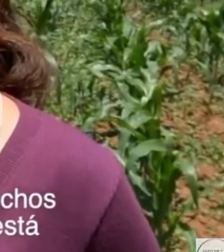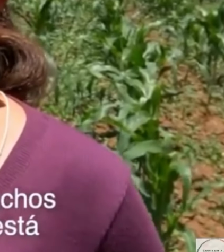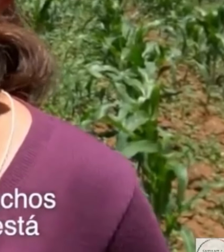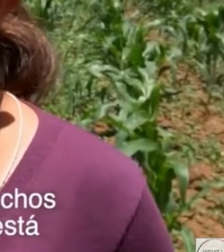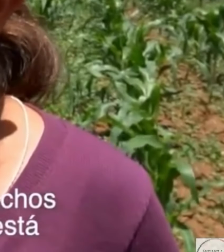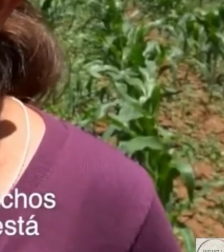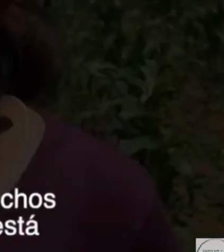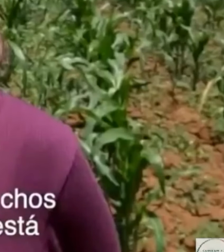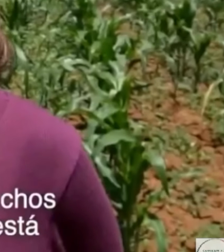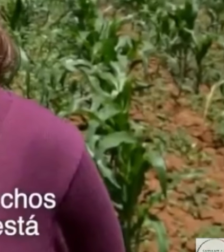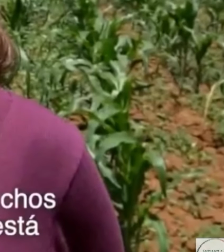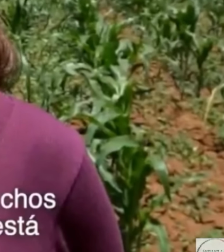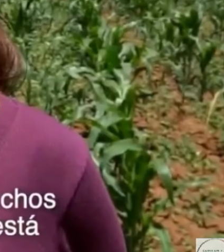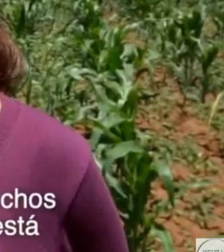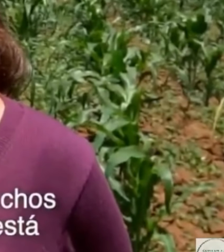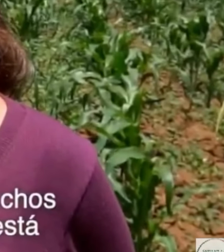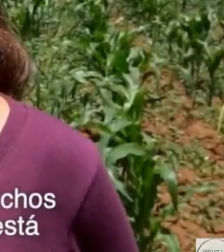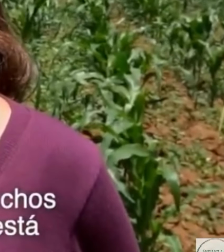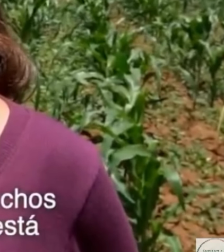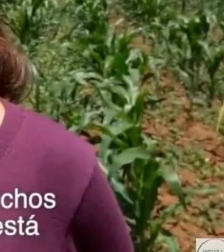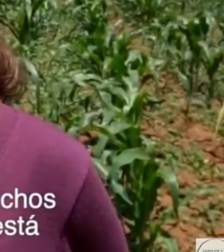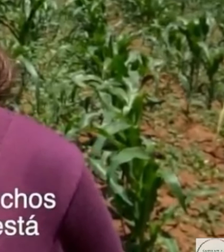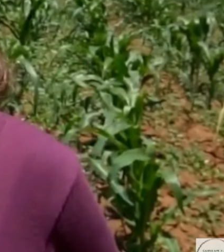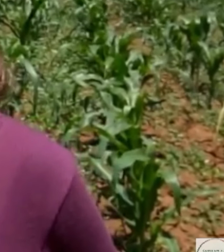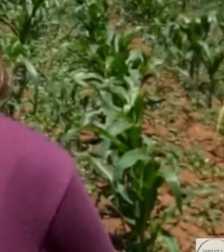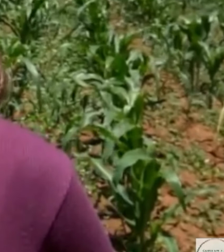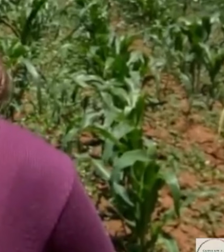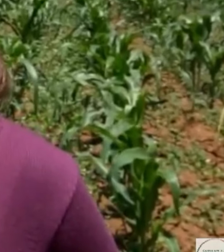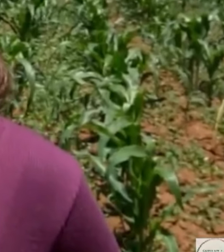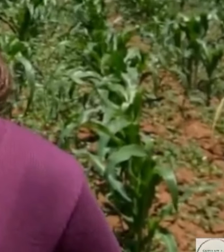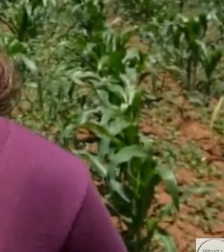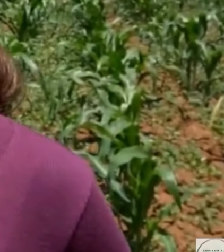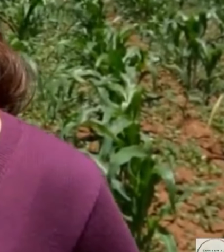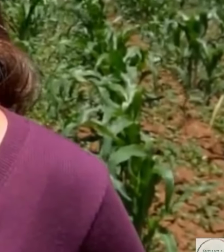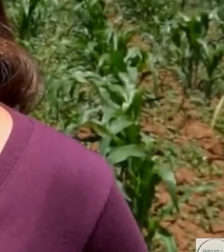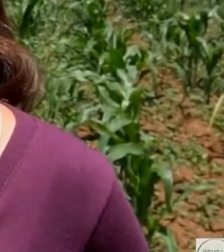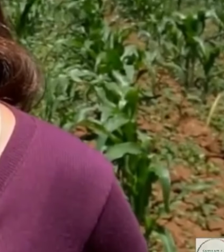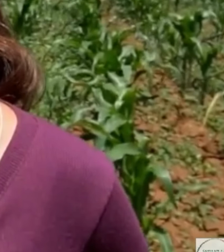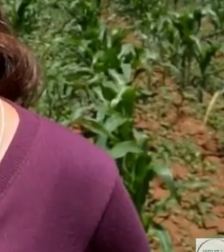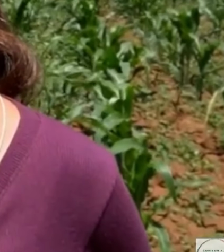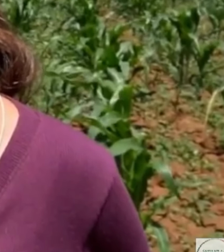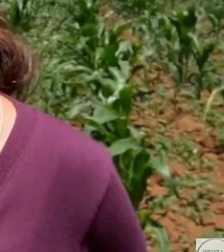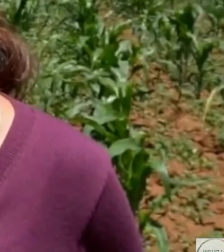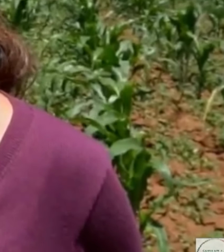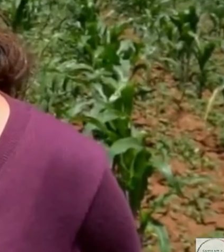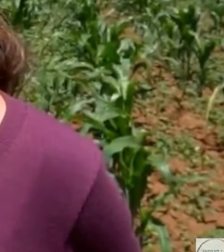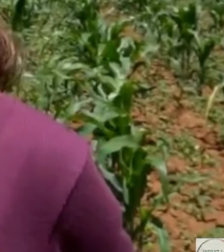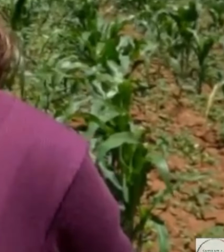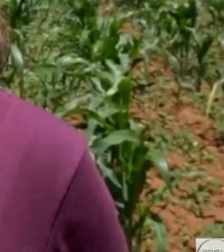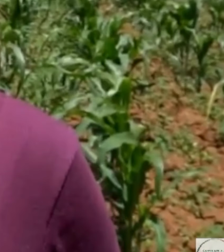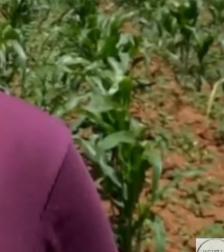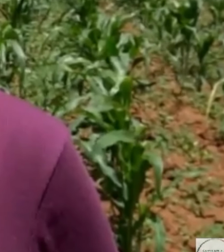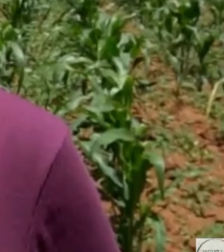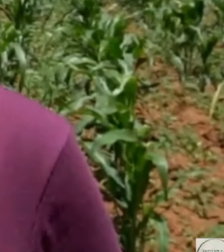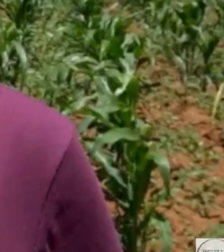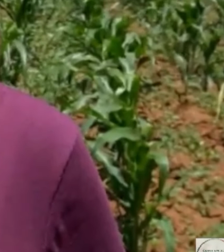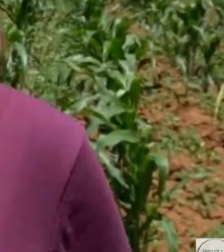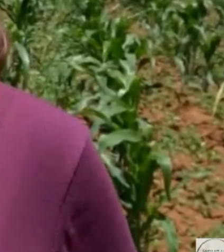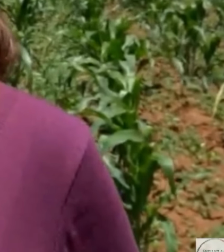la verdad, es muy bueno. Beneficios porque se está viendo el apoyo más que nada a quienes más lo